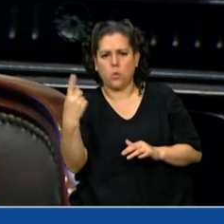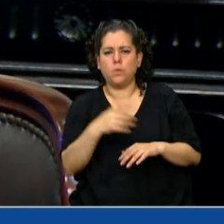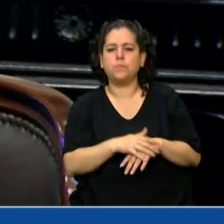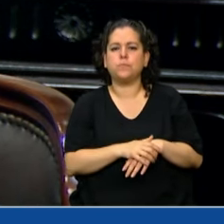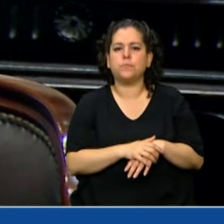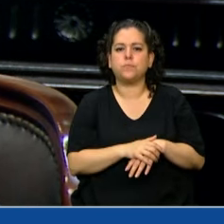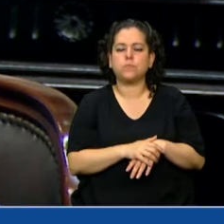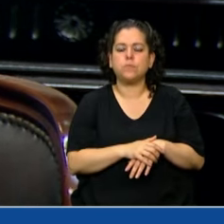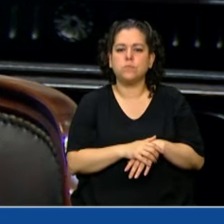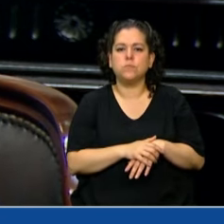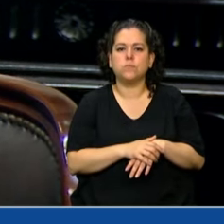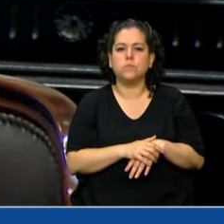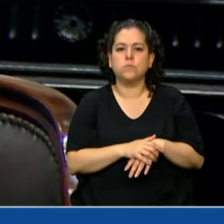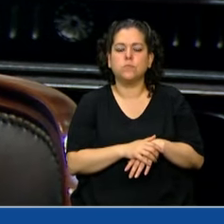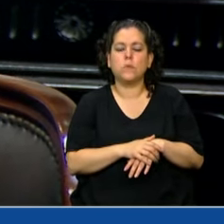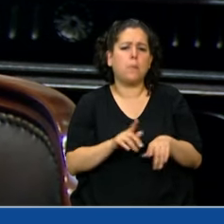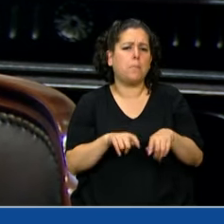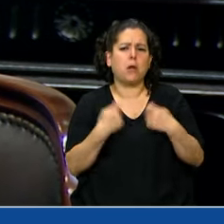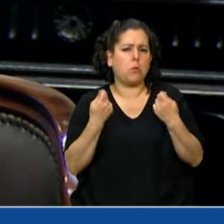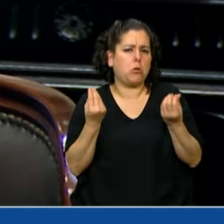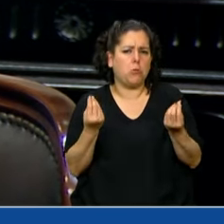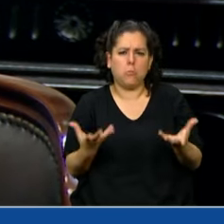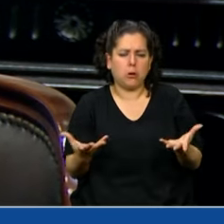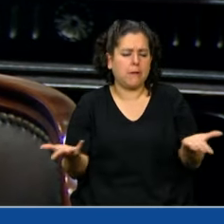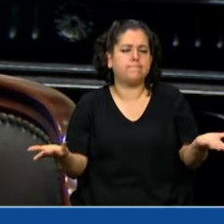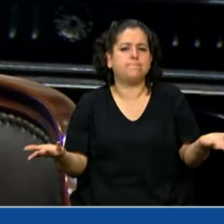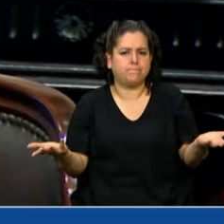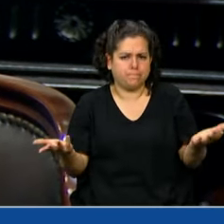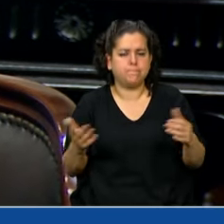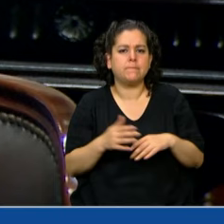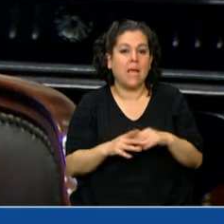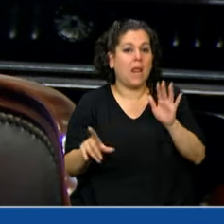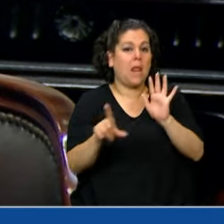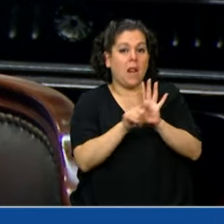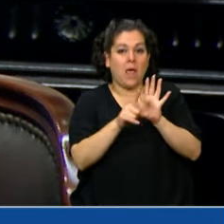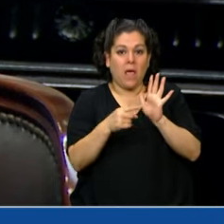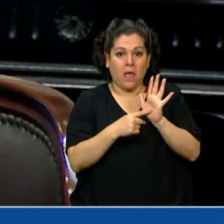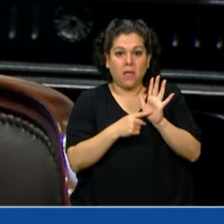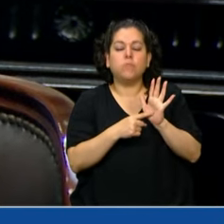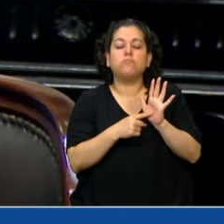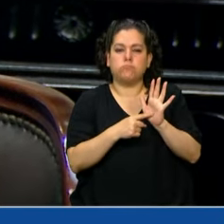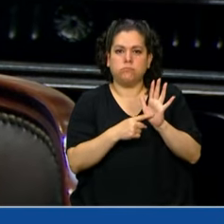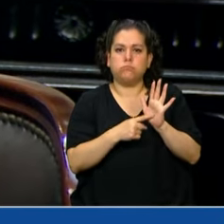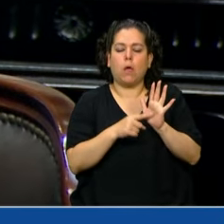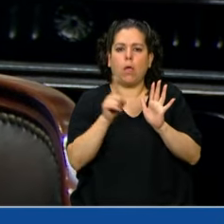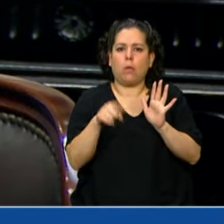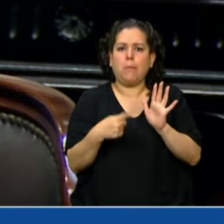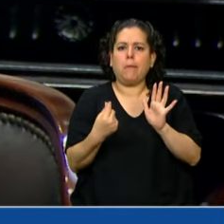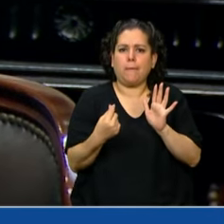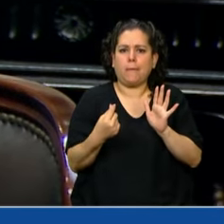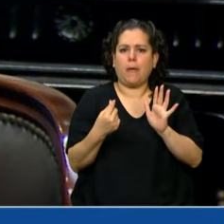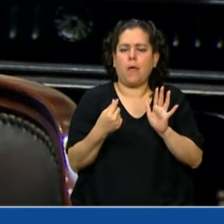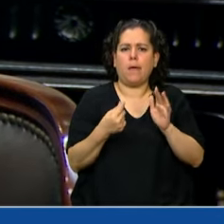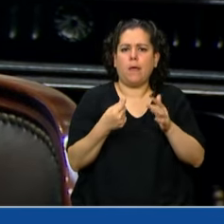27551 los perjudicó porque la aplicación de la ley provocó una enorme retracción en la